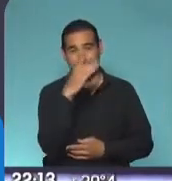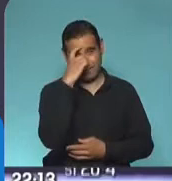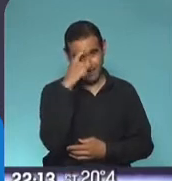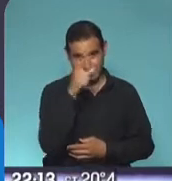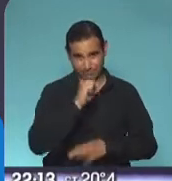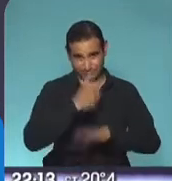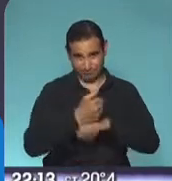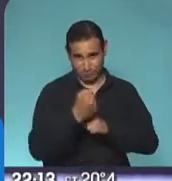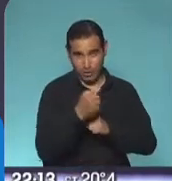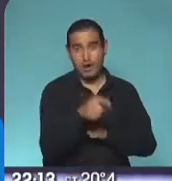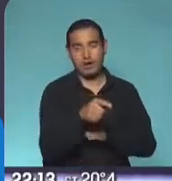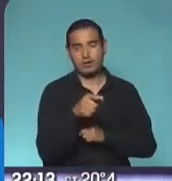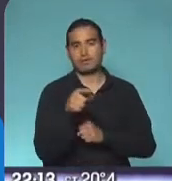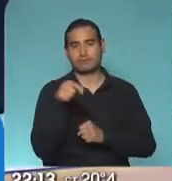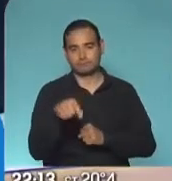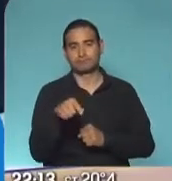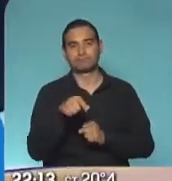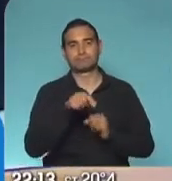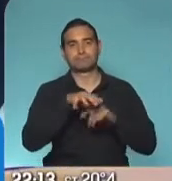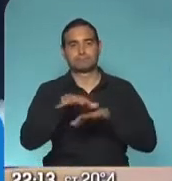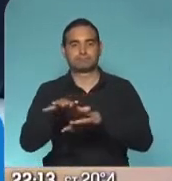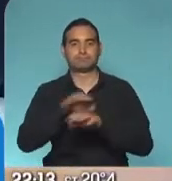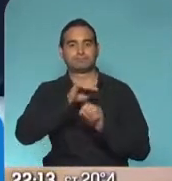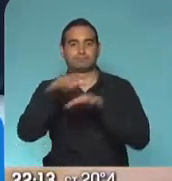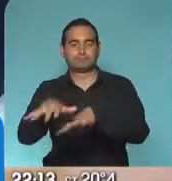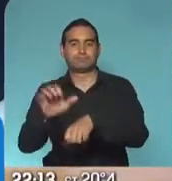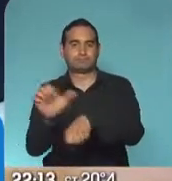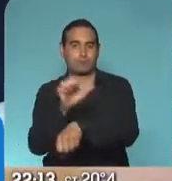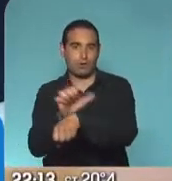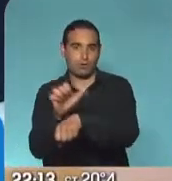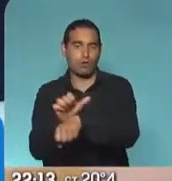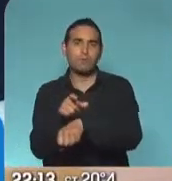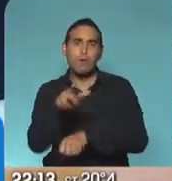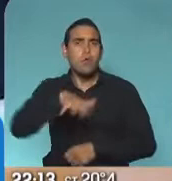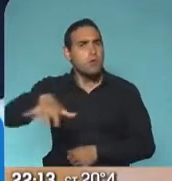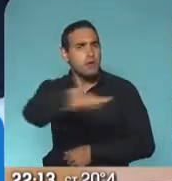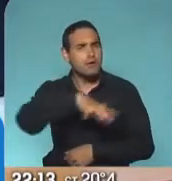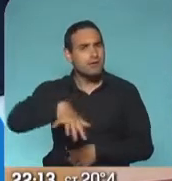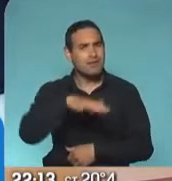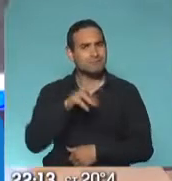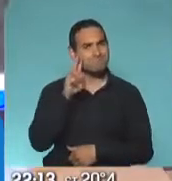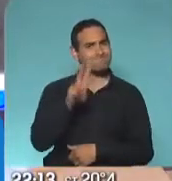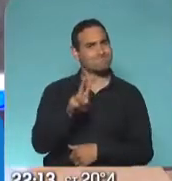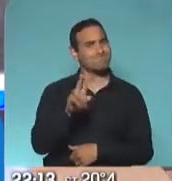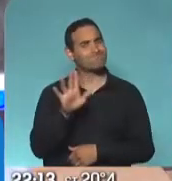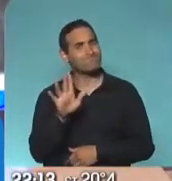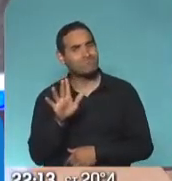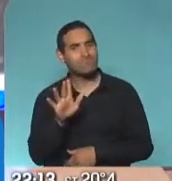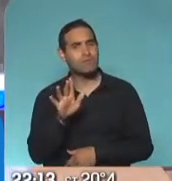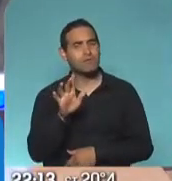poder, saltan al territorio ecuatoriano, con lo cual es una región que no hay que analizarla solo en el factor